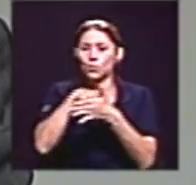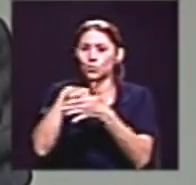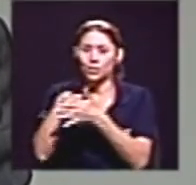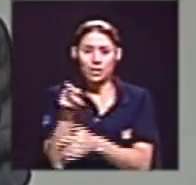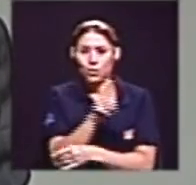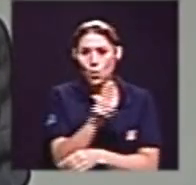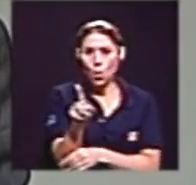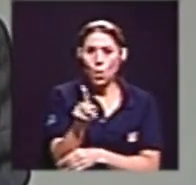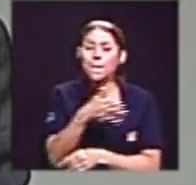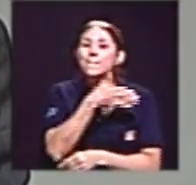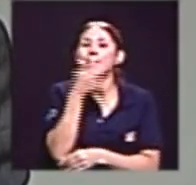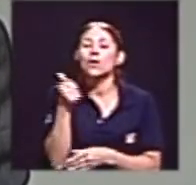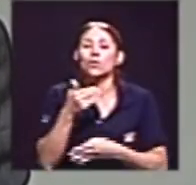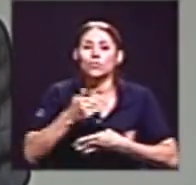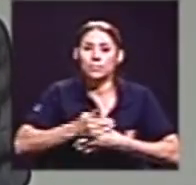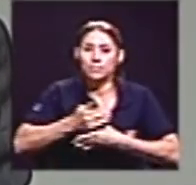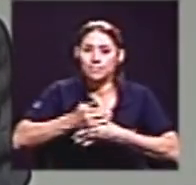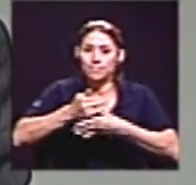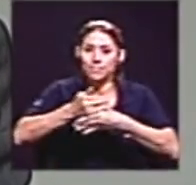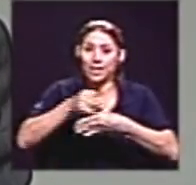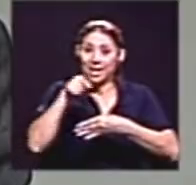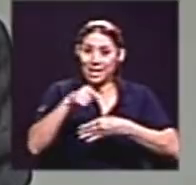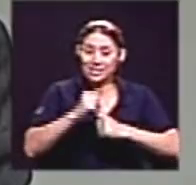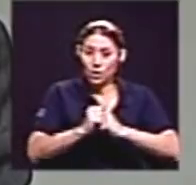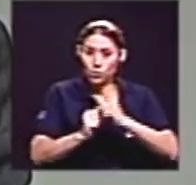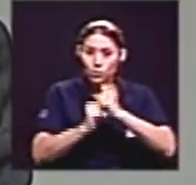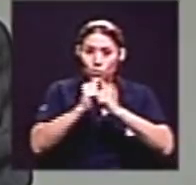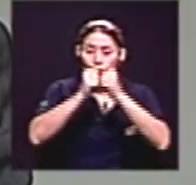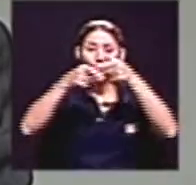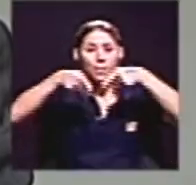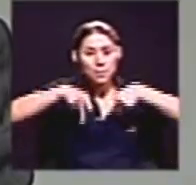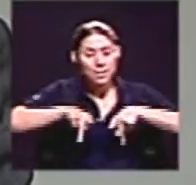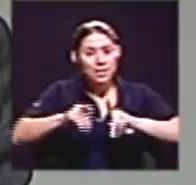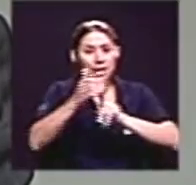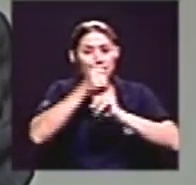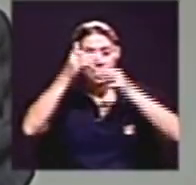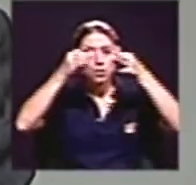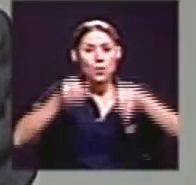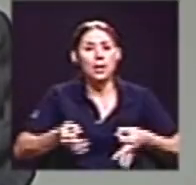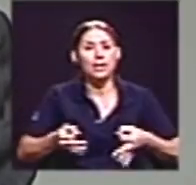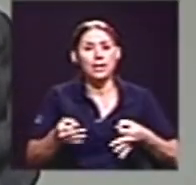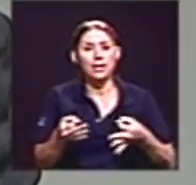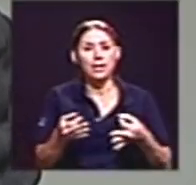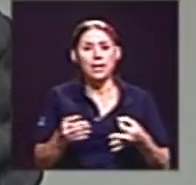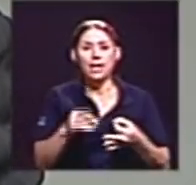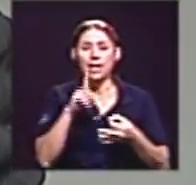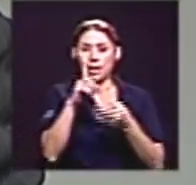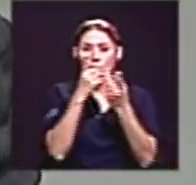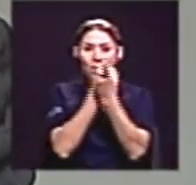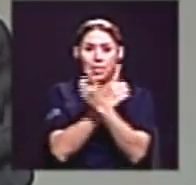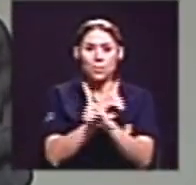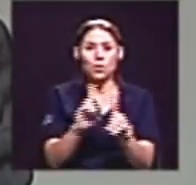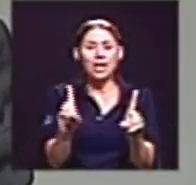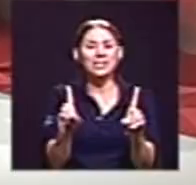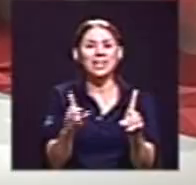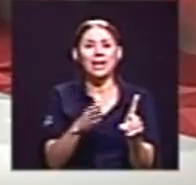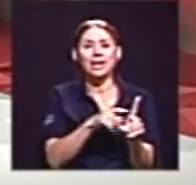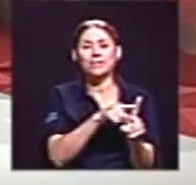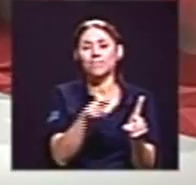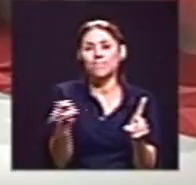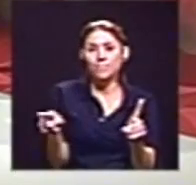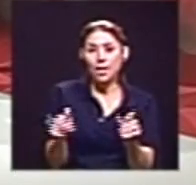y que esa construcción permita que las decisiones se adopten en una democracia la mayoría es la que